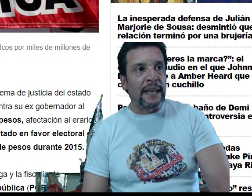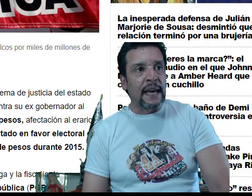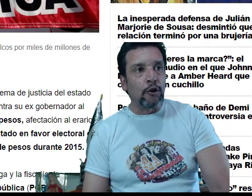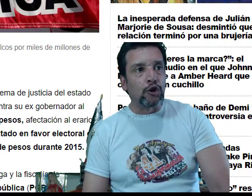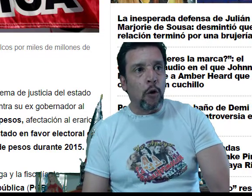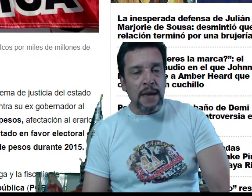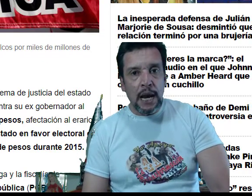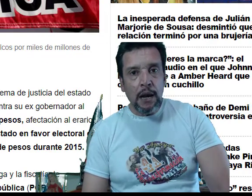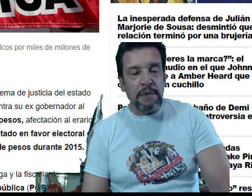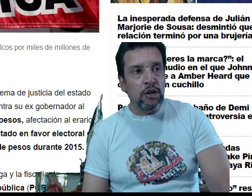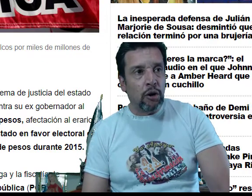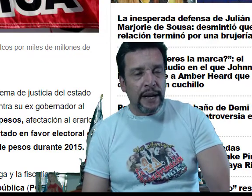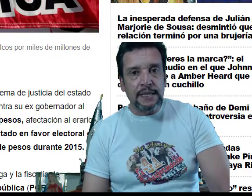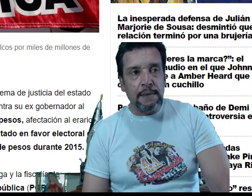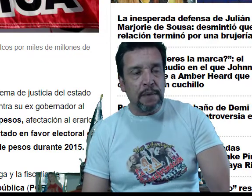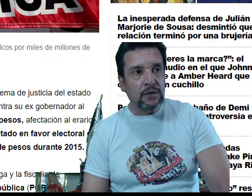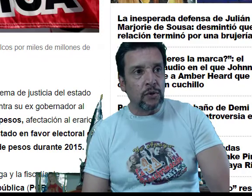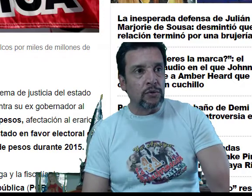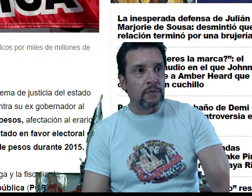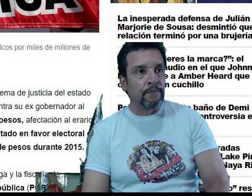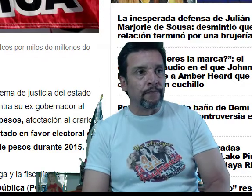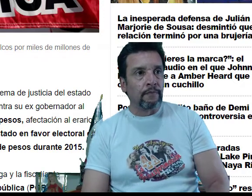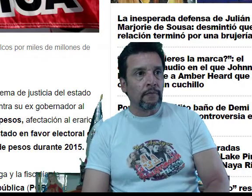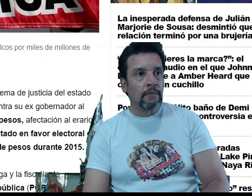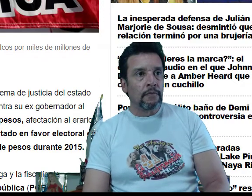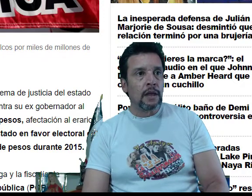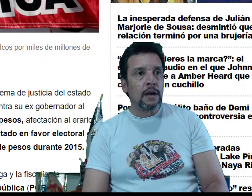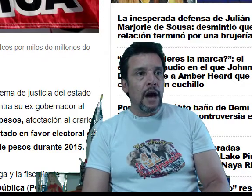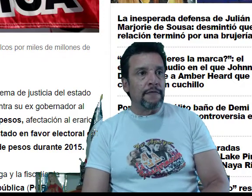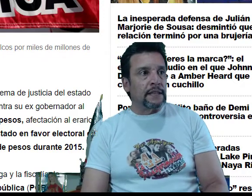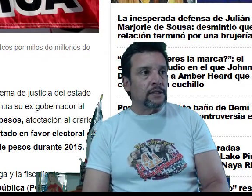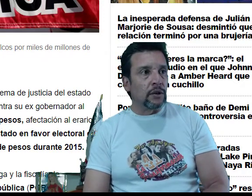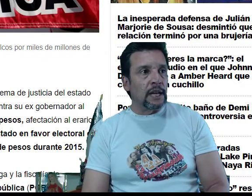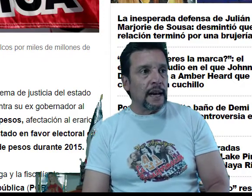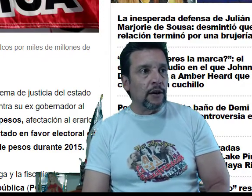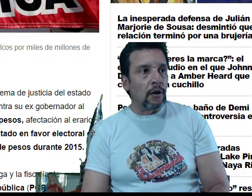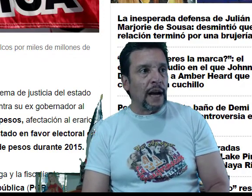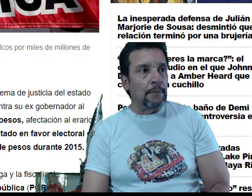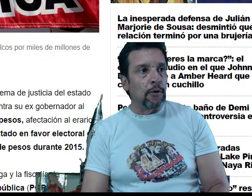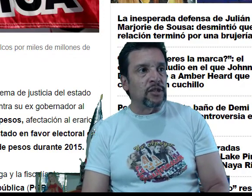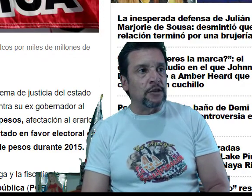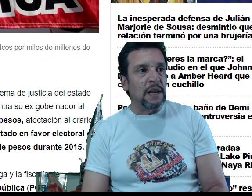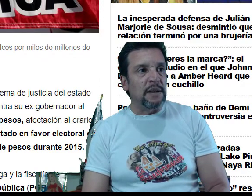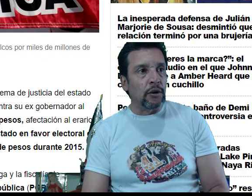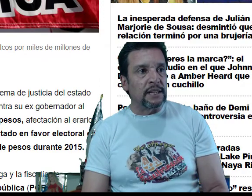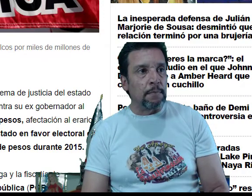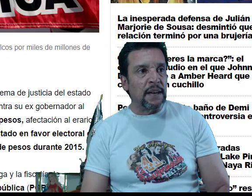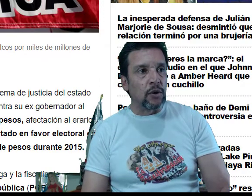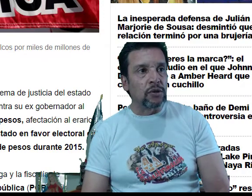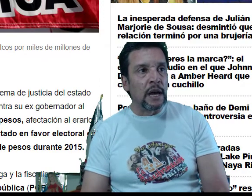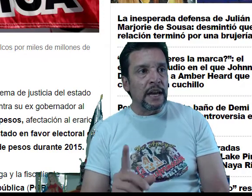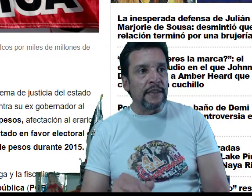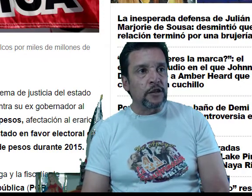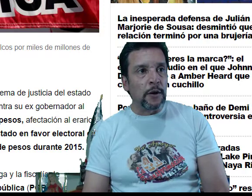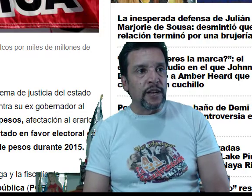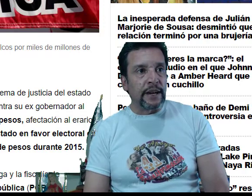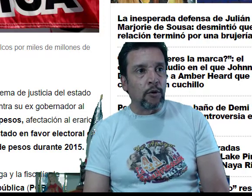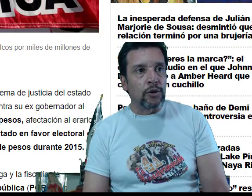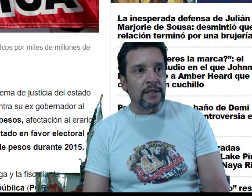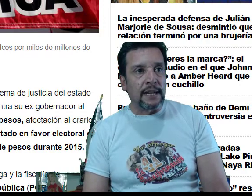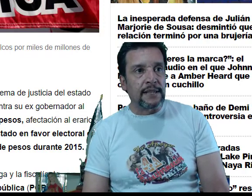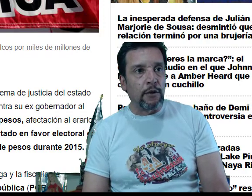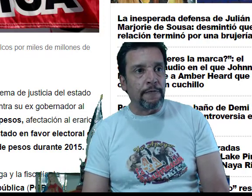los 48 mil millones de pesos, afectación del erario local por 6 mil millones de pesos y desvíos